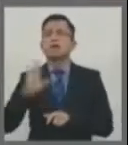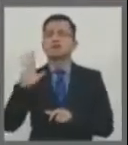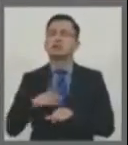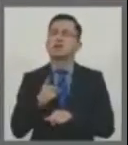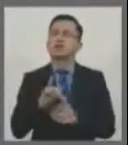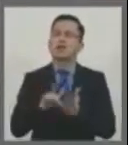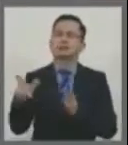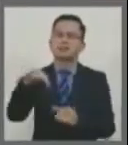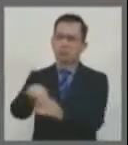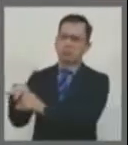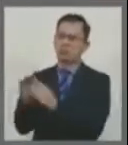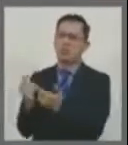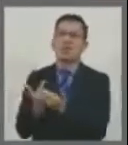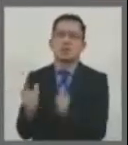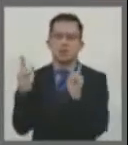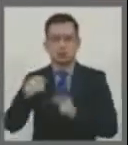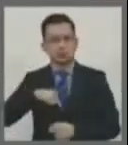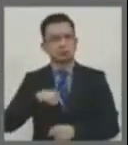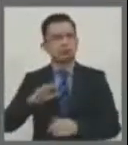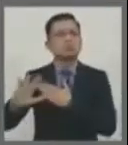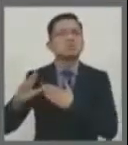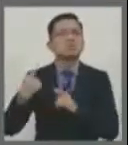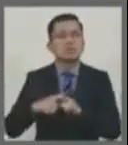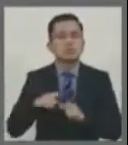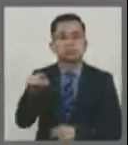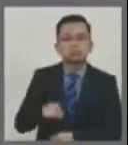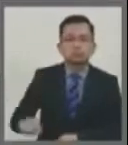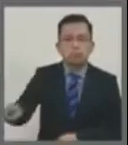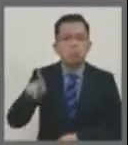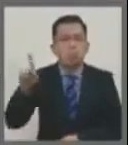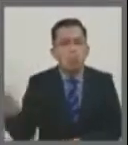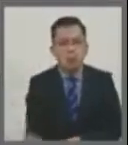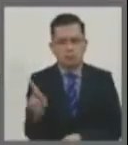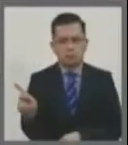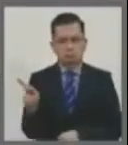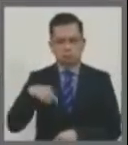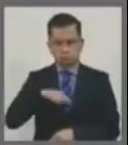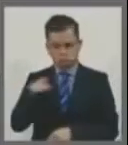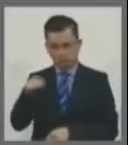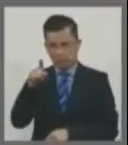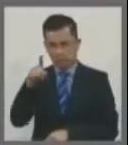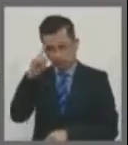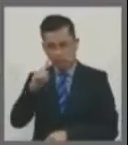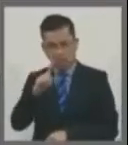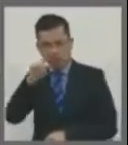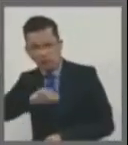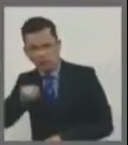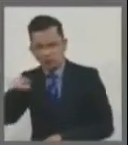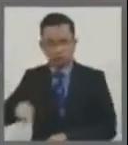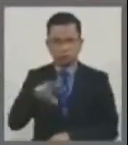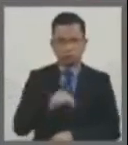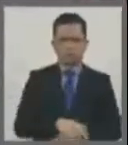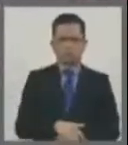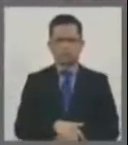democráticas, tiene el compromiso con el pueblo de México y no vamos a fallarle a nuestros electores.